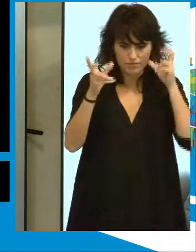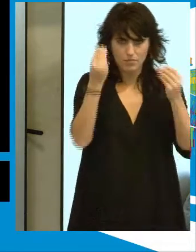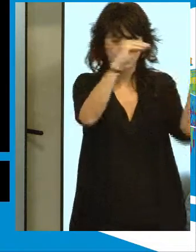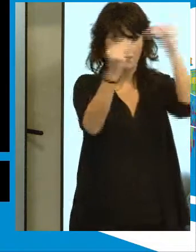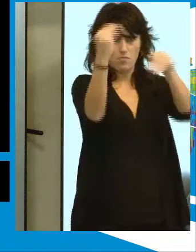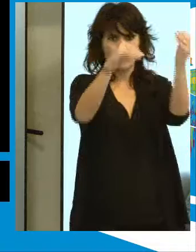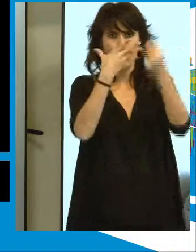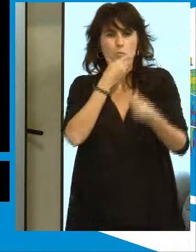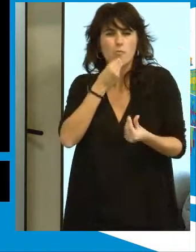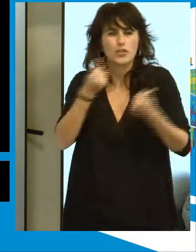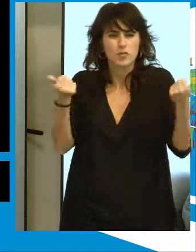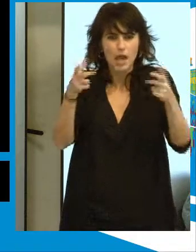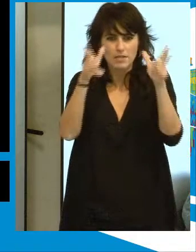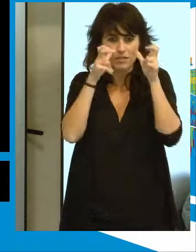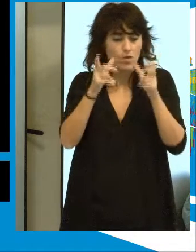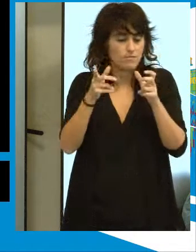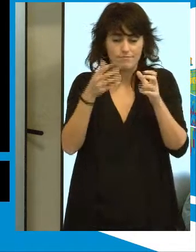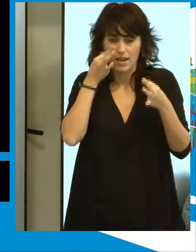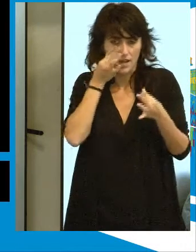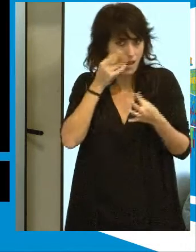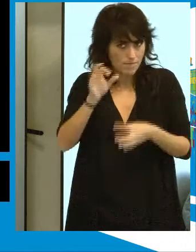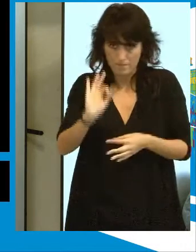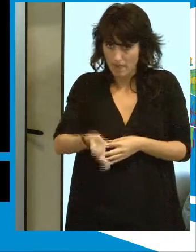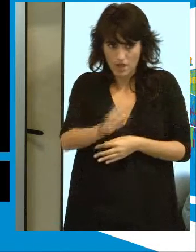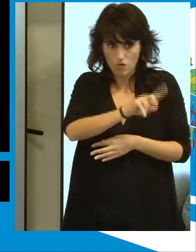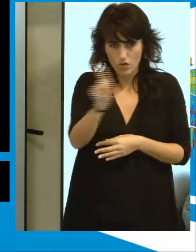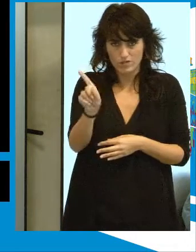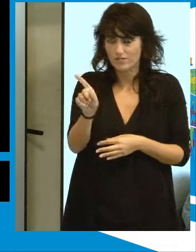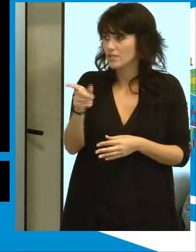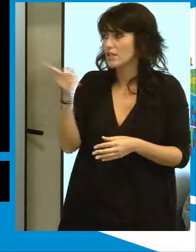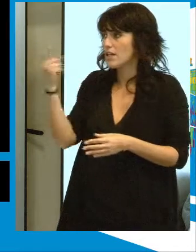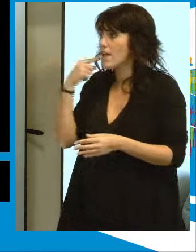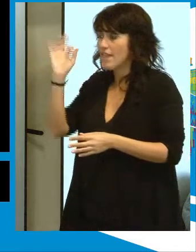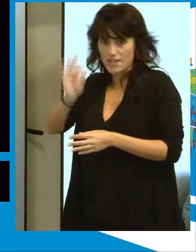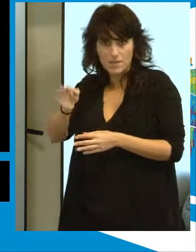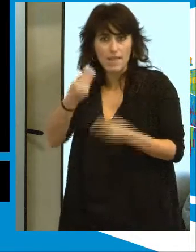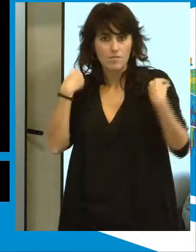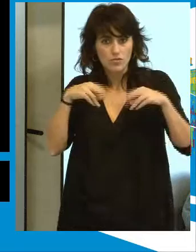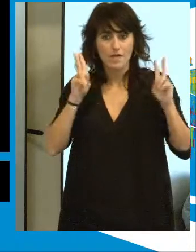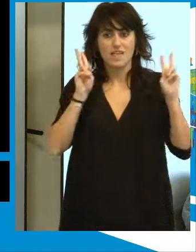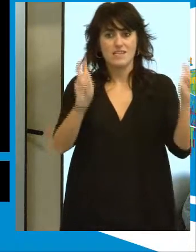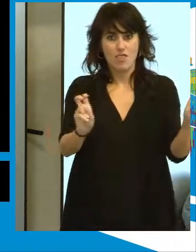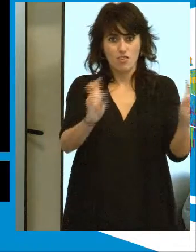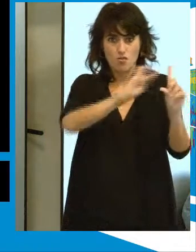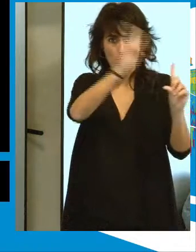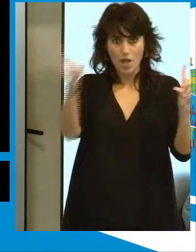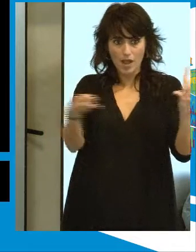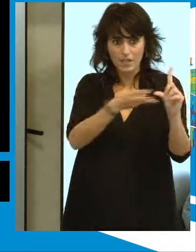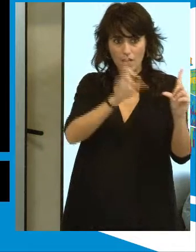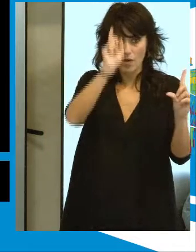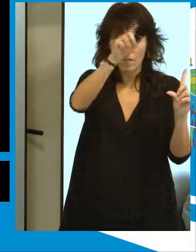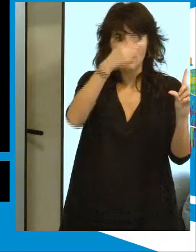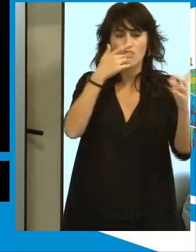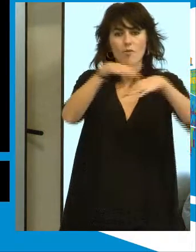manejable, bonito, y más no visual, es verdad. Claro. No es verdad. Sí. Y bueno, las homes de muchas páginas web, y sobre todo concentrándonos